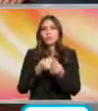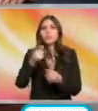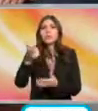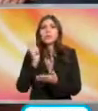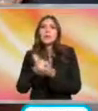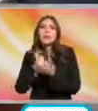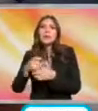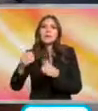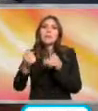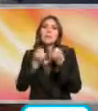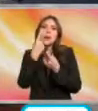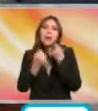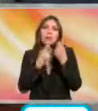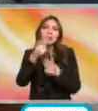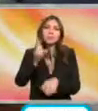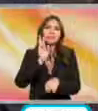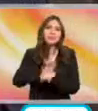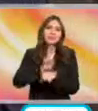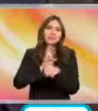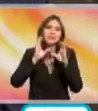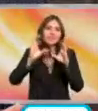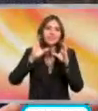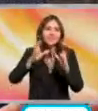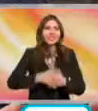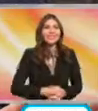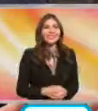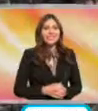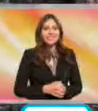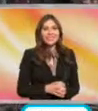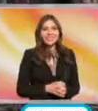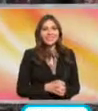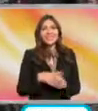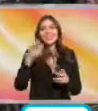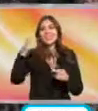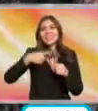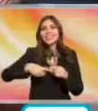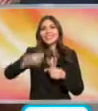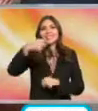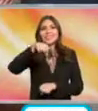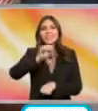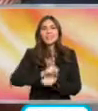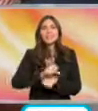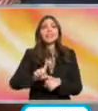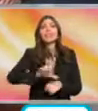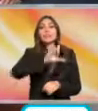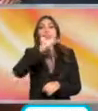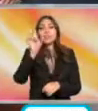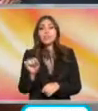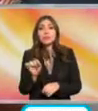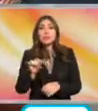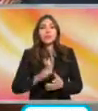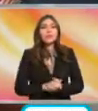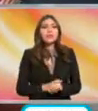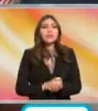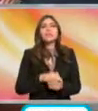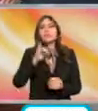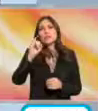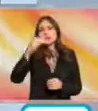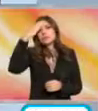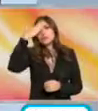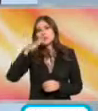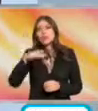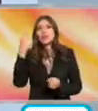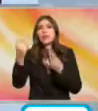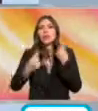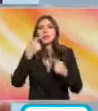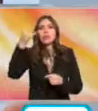Blanco y cuidabas? negro. Esto es todas las semanas. Y entonces, bueno, de repente sí tenemos, o sea, sí sabemos que los piratas